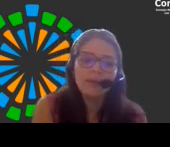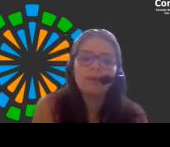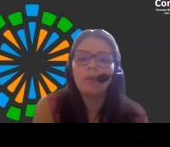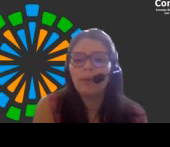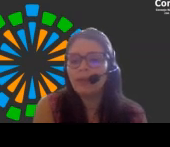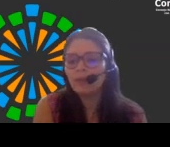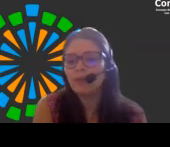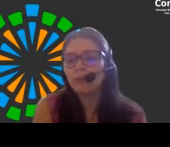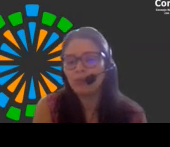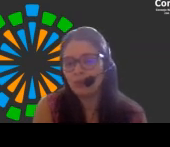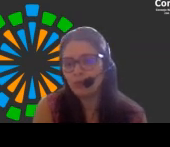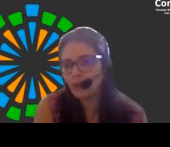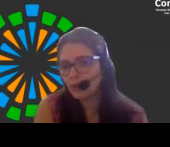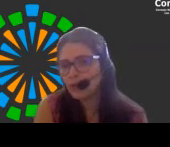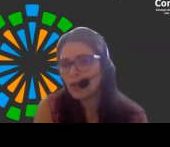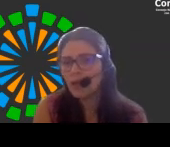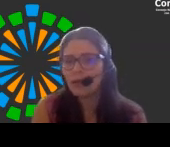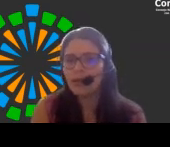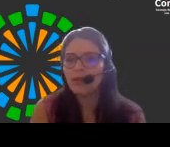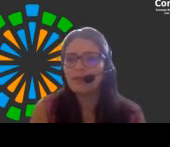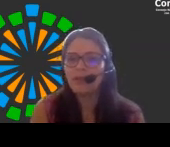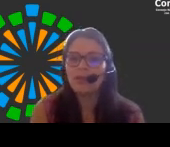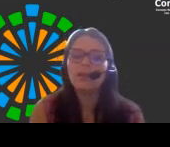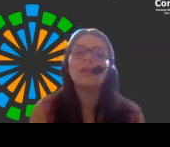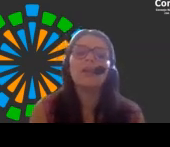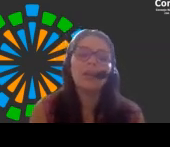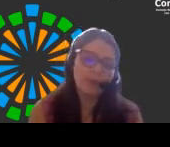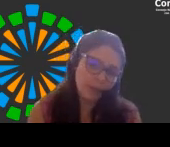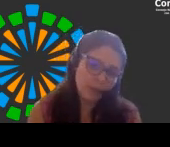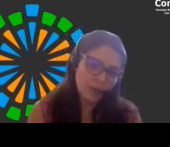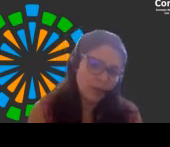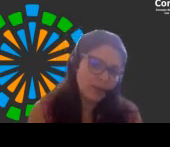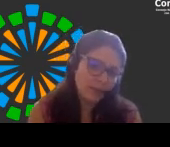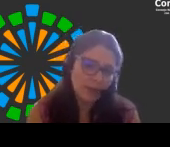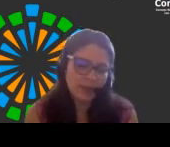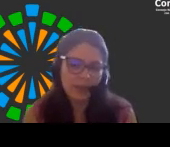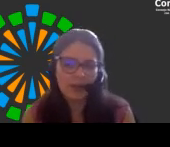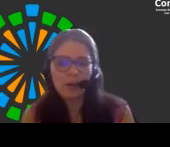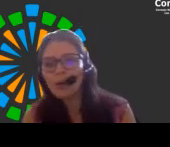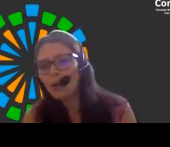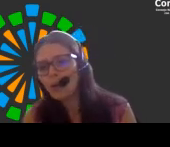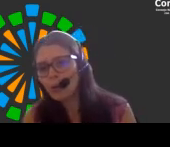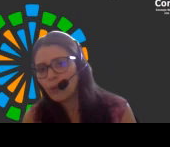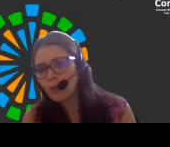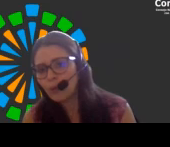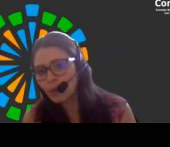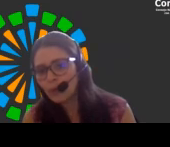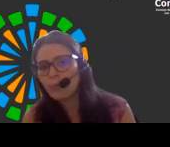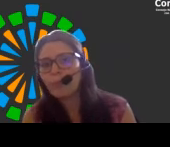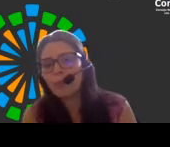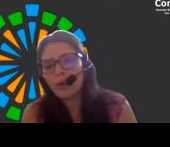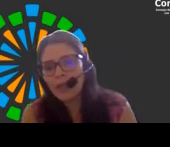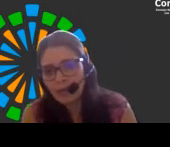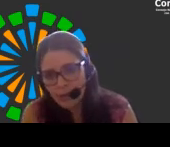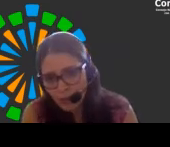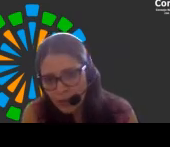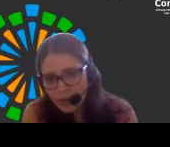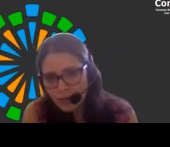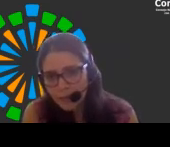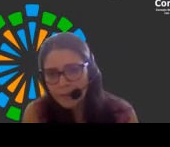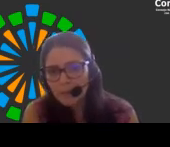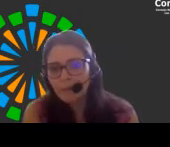el con apis luego emite una resolución de si es persona con discapacidad o no